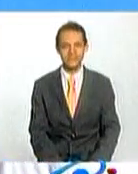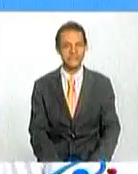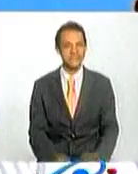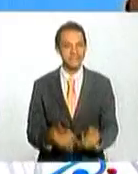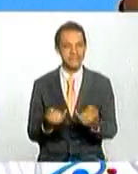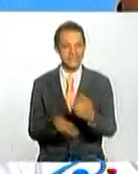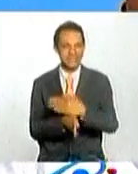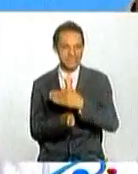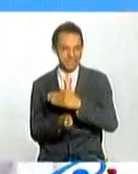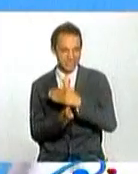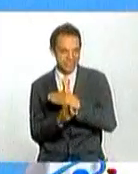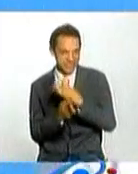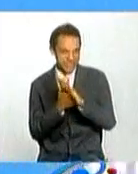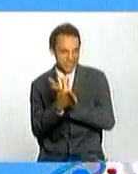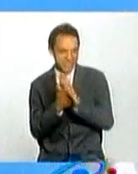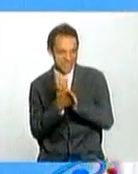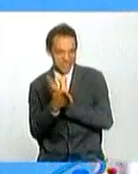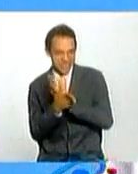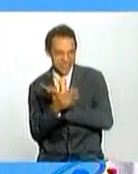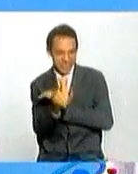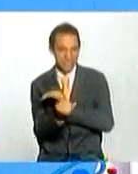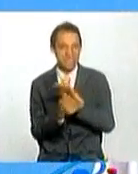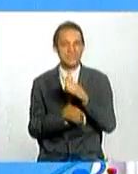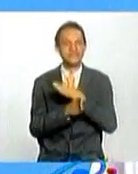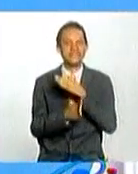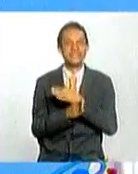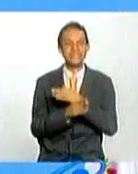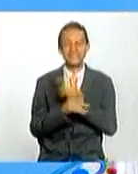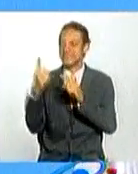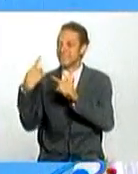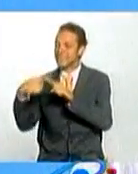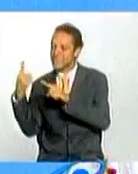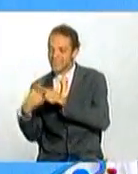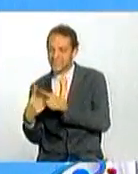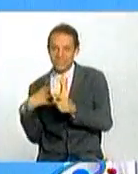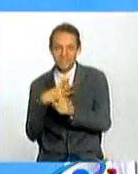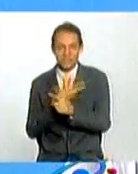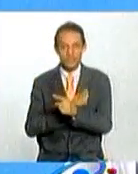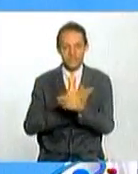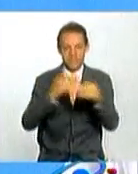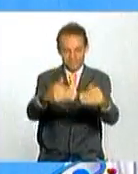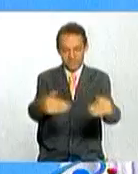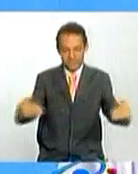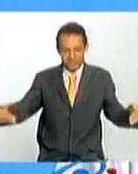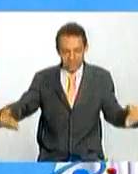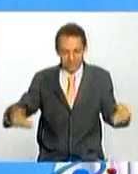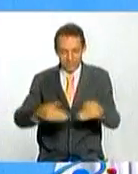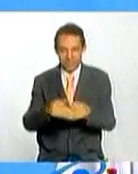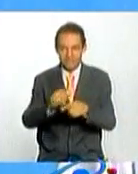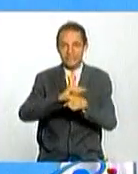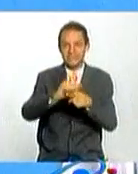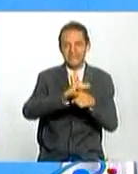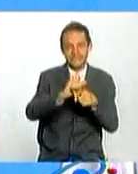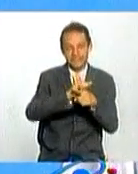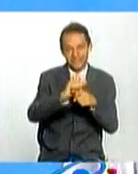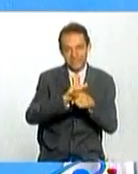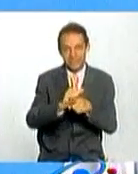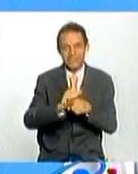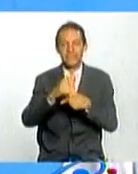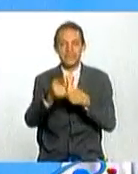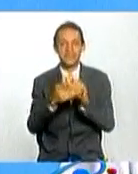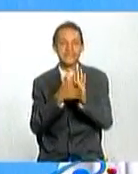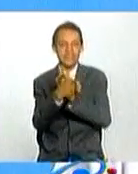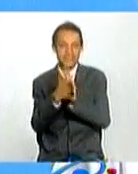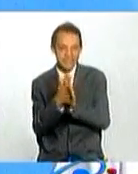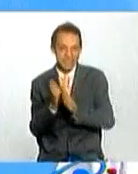Continuando con todo este proceso de la ayuda diagnóstica, quiero contarles que una de las cosas que hemos querido hacer en nuestros consultorios, hablando de la